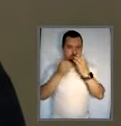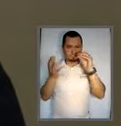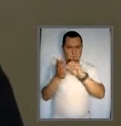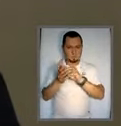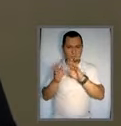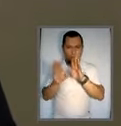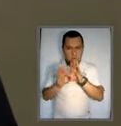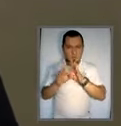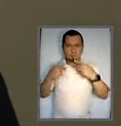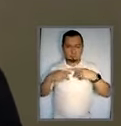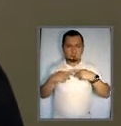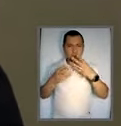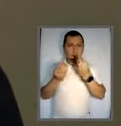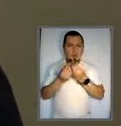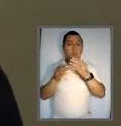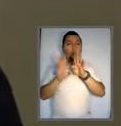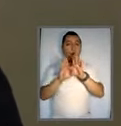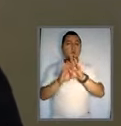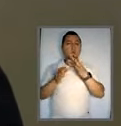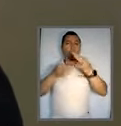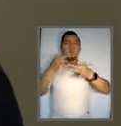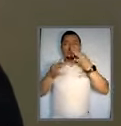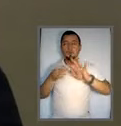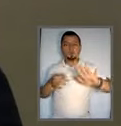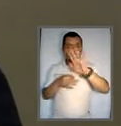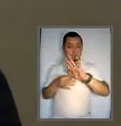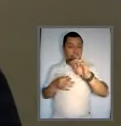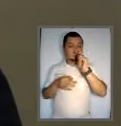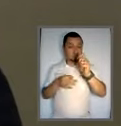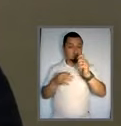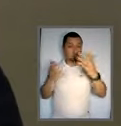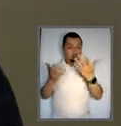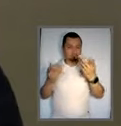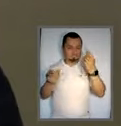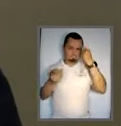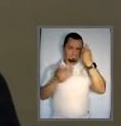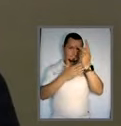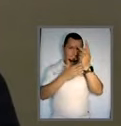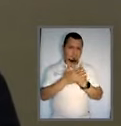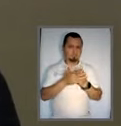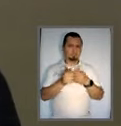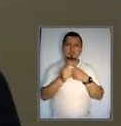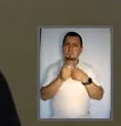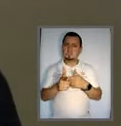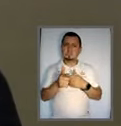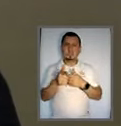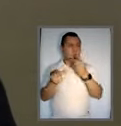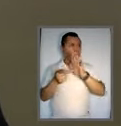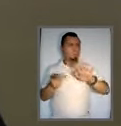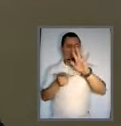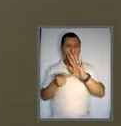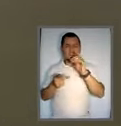de esquemas básicamente para su ingreso, promoción y que todos estos procesos siguen en pie.